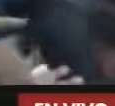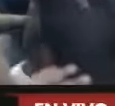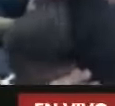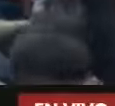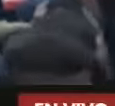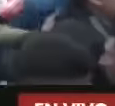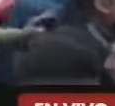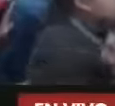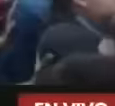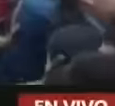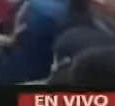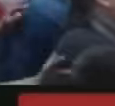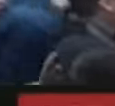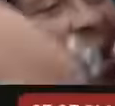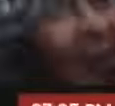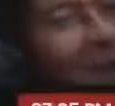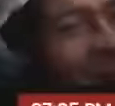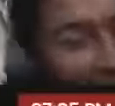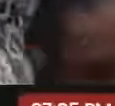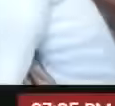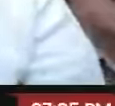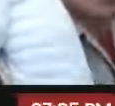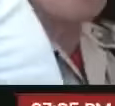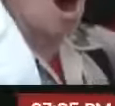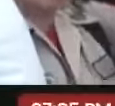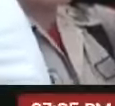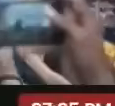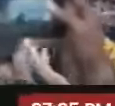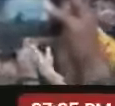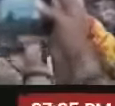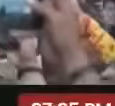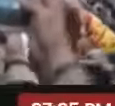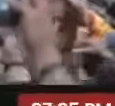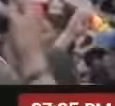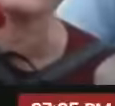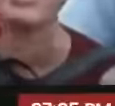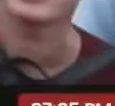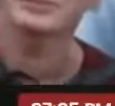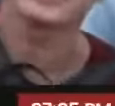Más tarde, fue recibido por el pueblo de los pequeños.